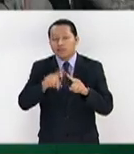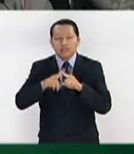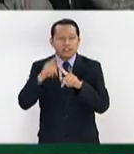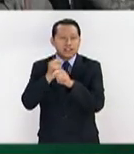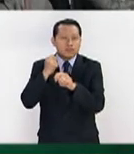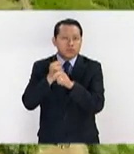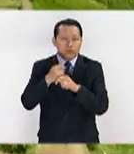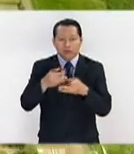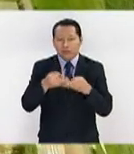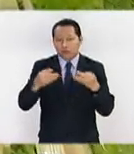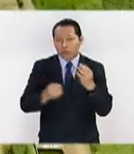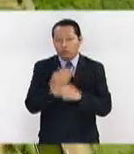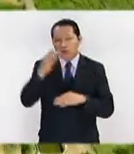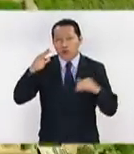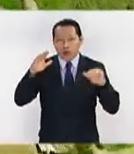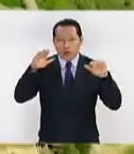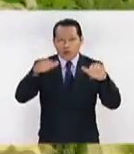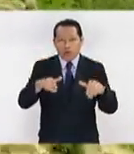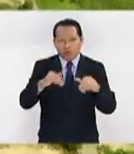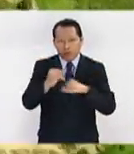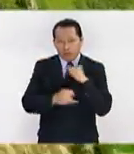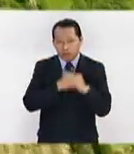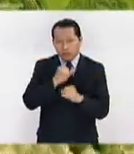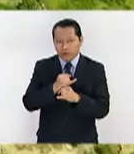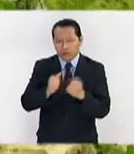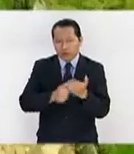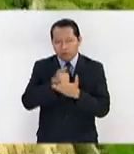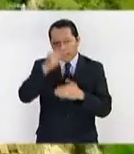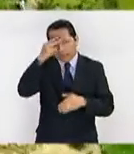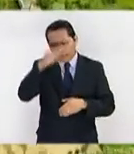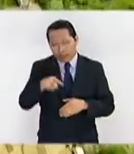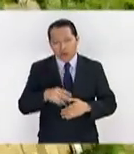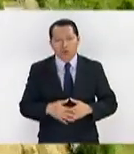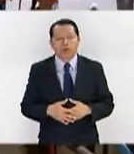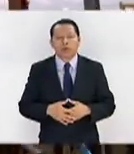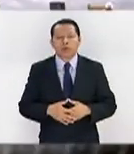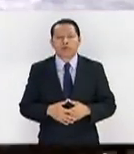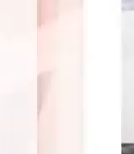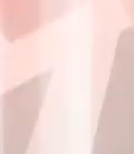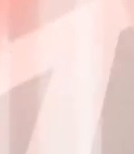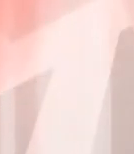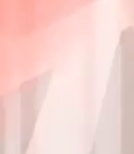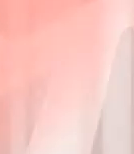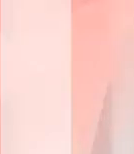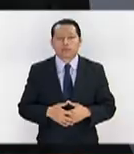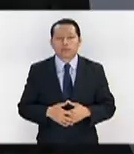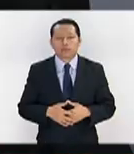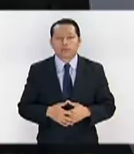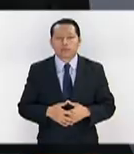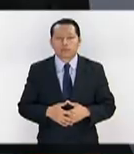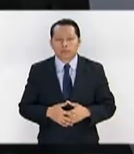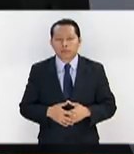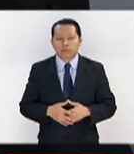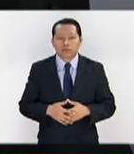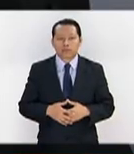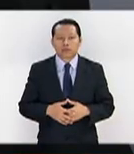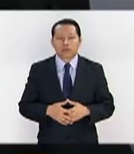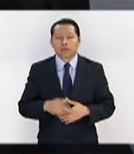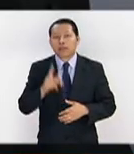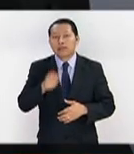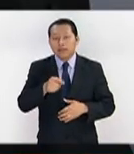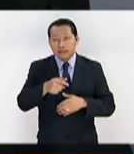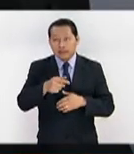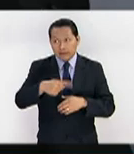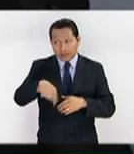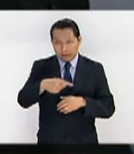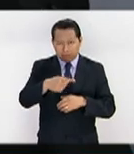Transporte Terrestre del nuevo Aeropuerto Internacional de la Ciudad de México. Los licitantes no cumplieron